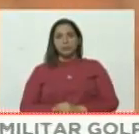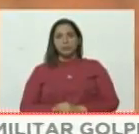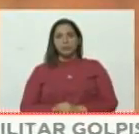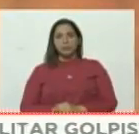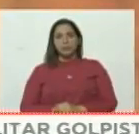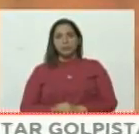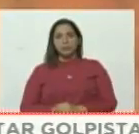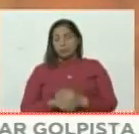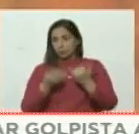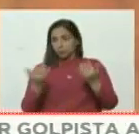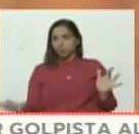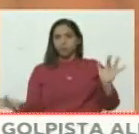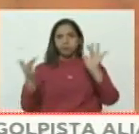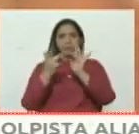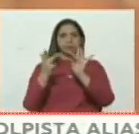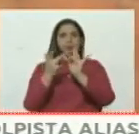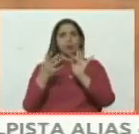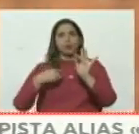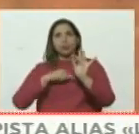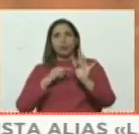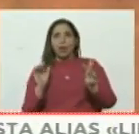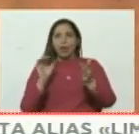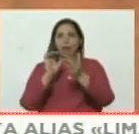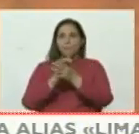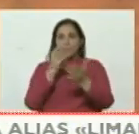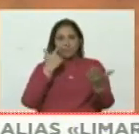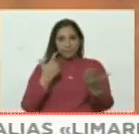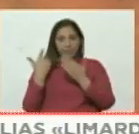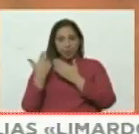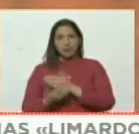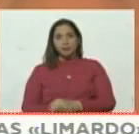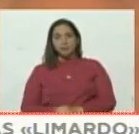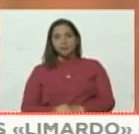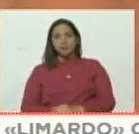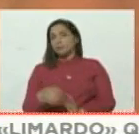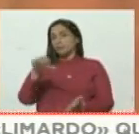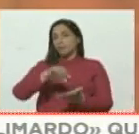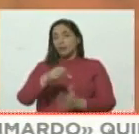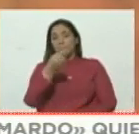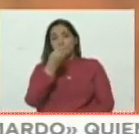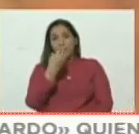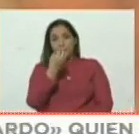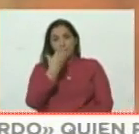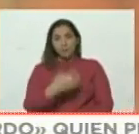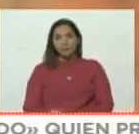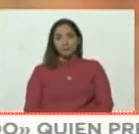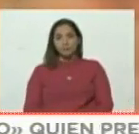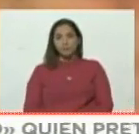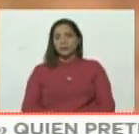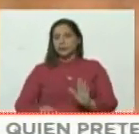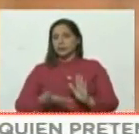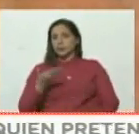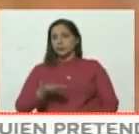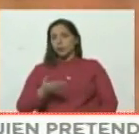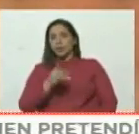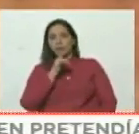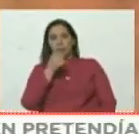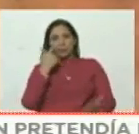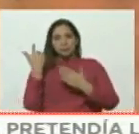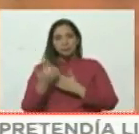Bien, a esta hora establecemos un contacto con nuestra compañera Javiedny Chirinos. Ella se encuentra en el Palacio de Miraflor y tiene importante información a esta